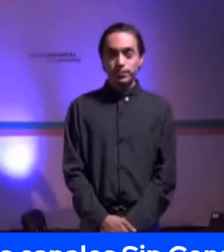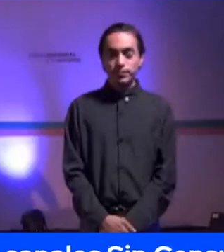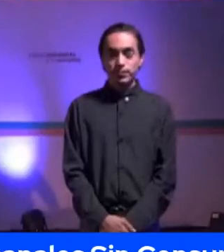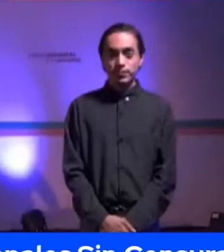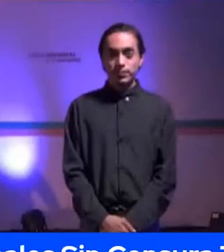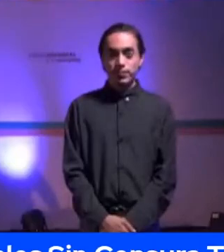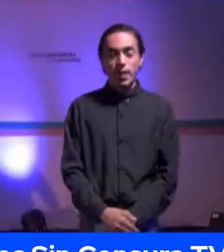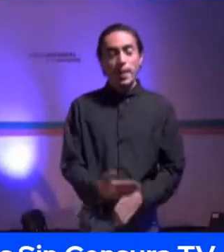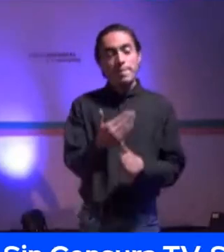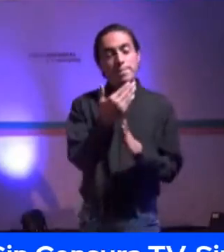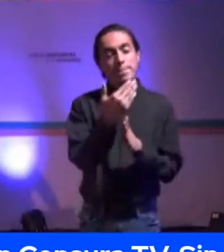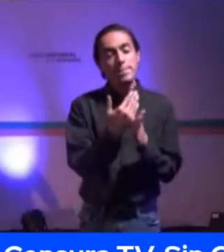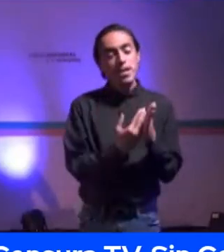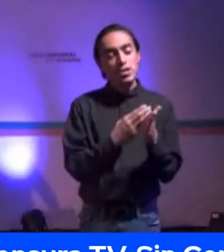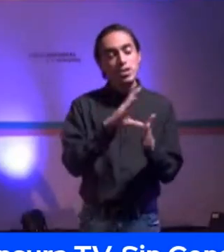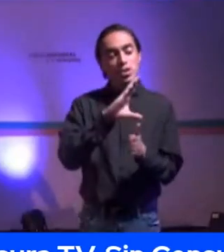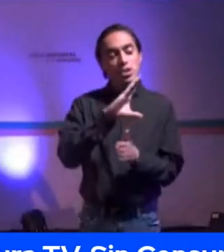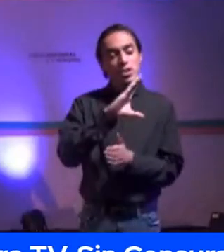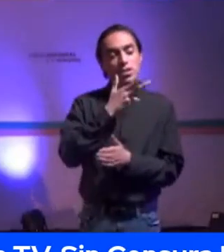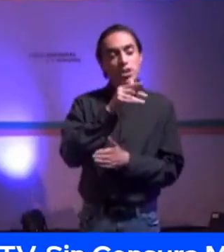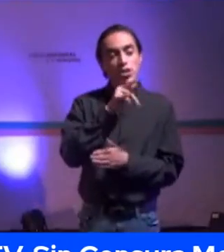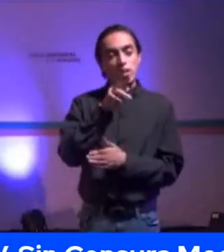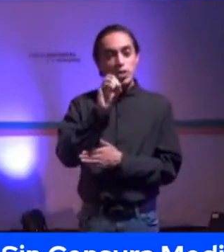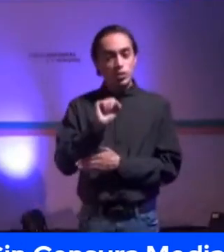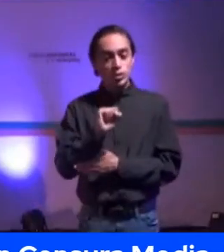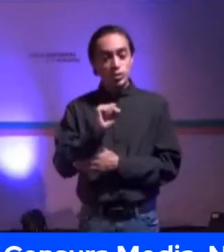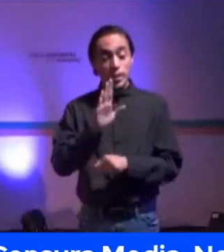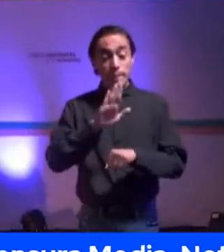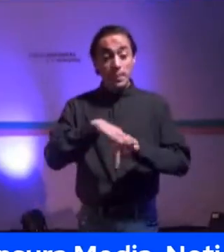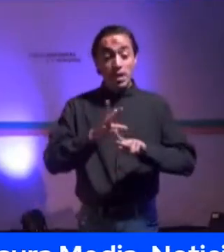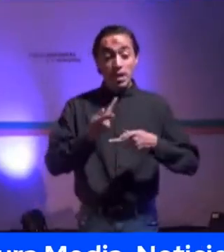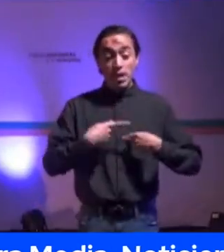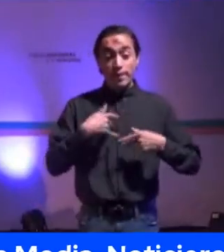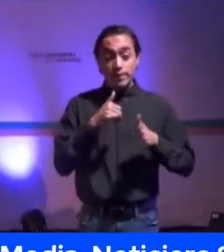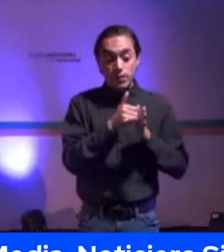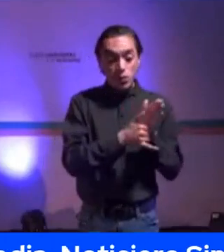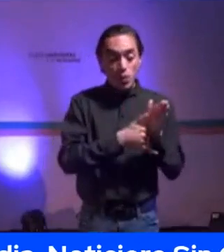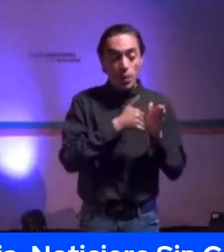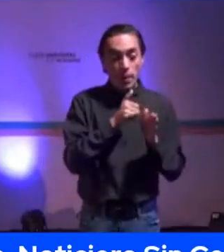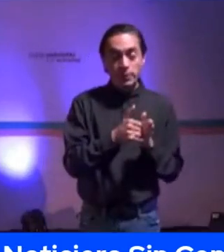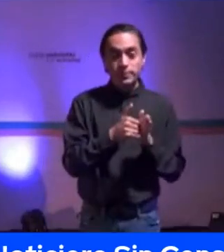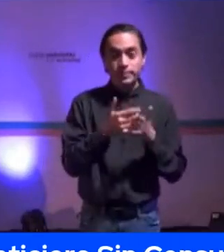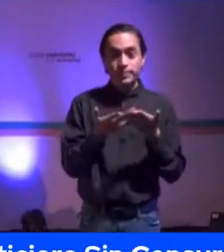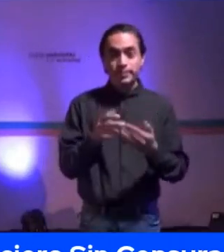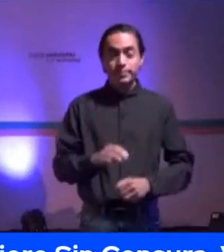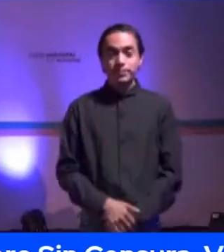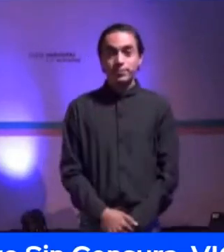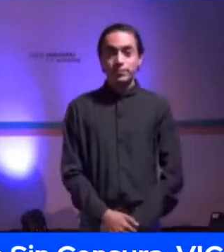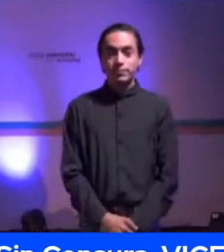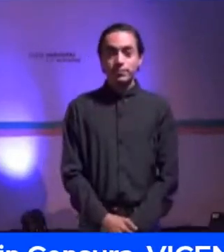Menos chayoteros, más youtuberos, menos chayoteros.